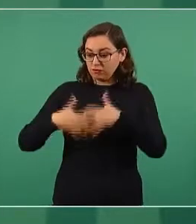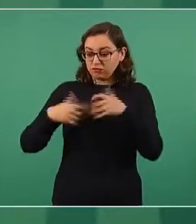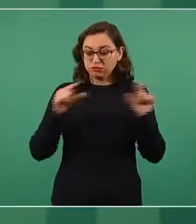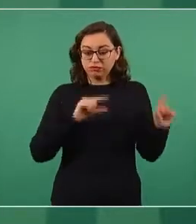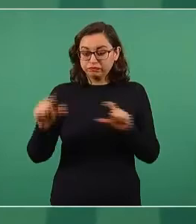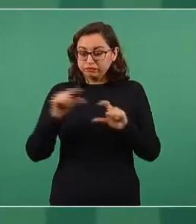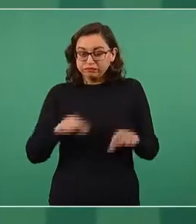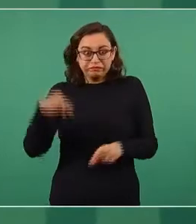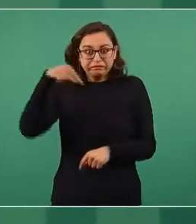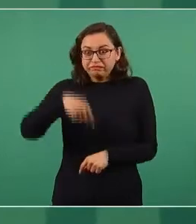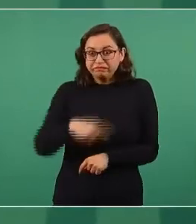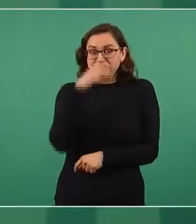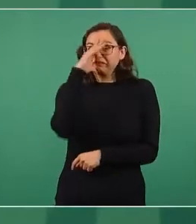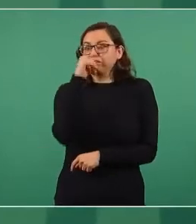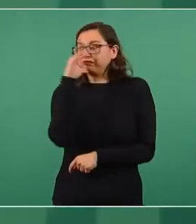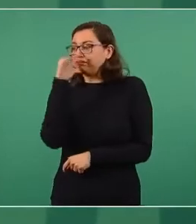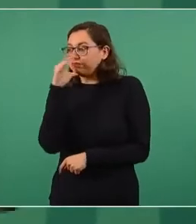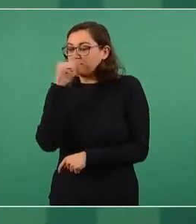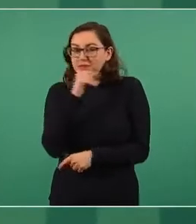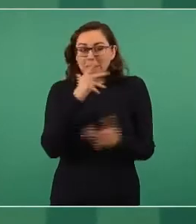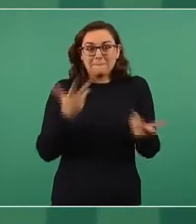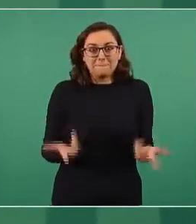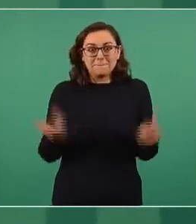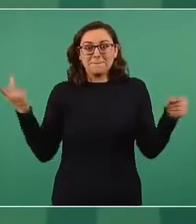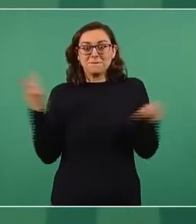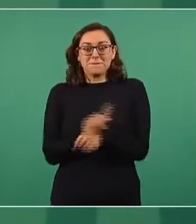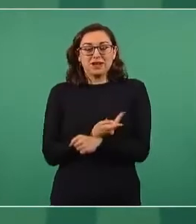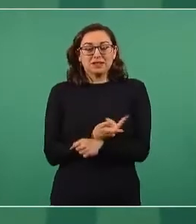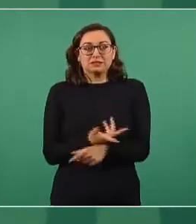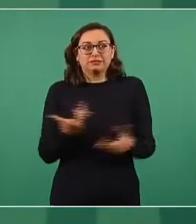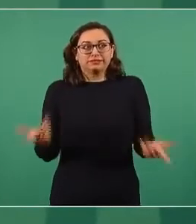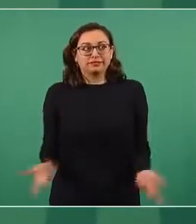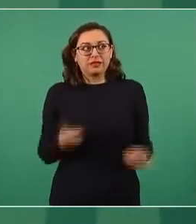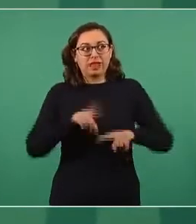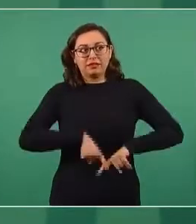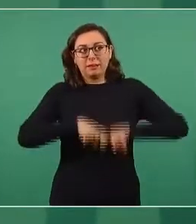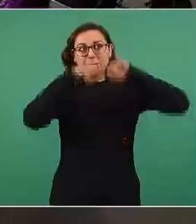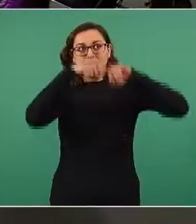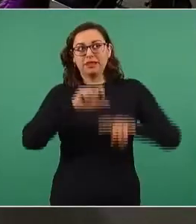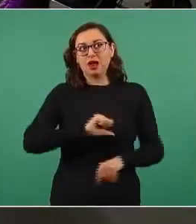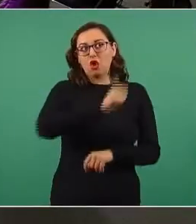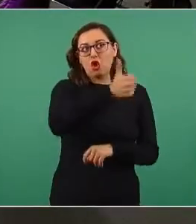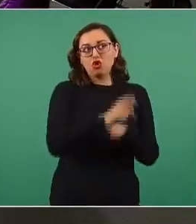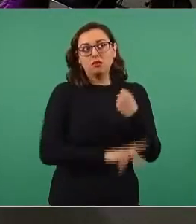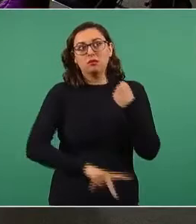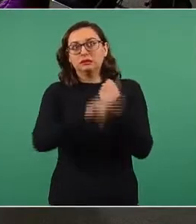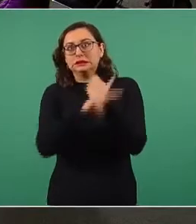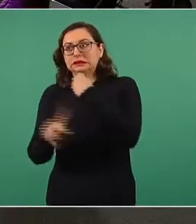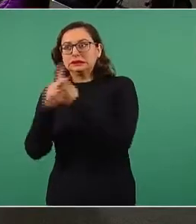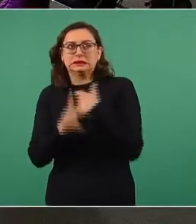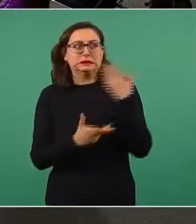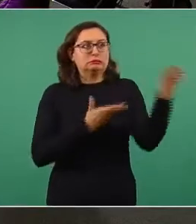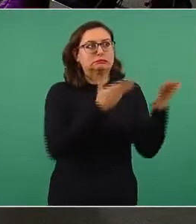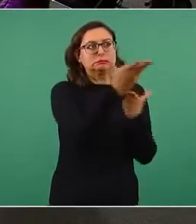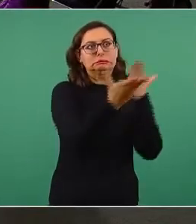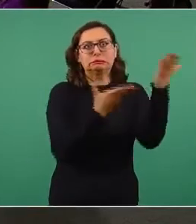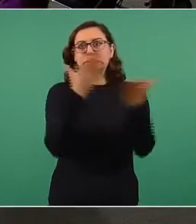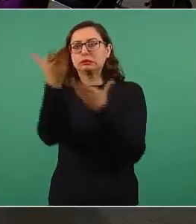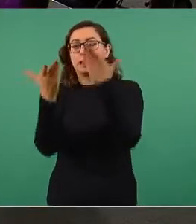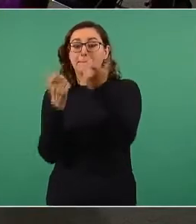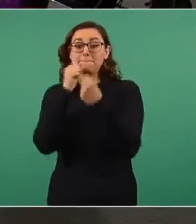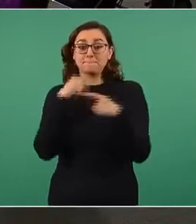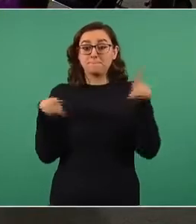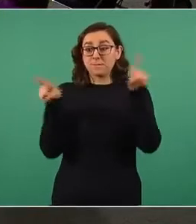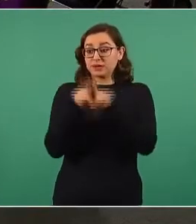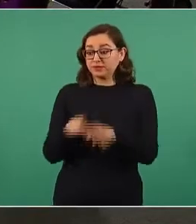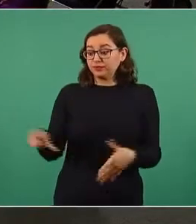diferencia en el acceso a las vacunas. Pues hay países que en este momento en América Latina y el Caribe no tienen siquiera el 2% de su población